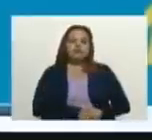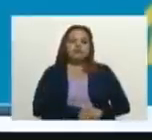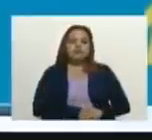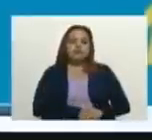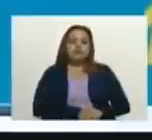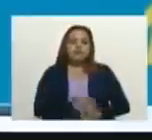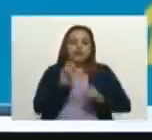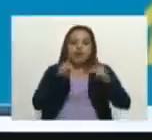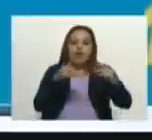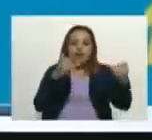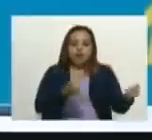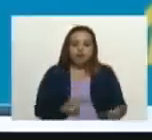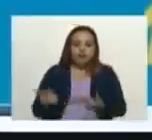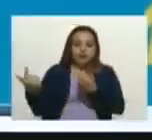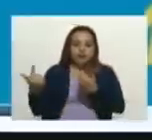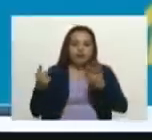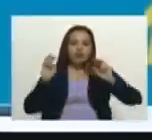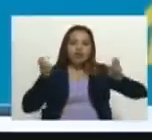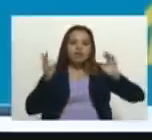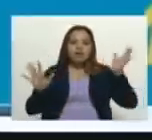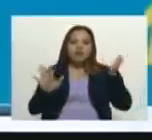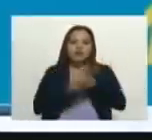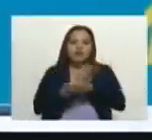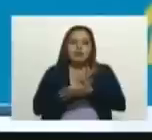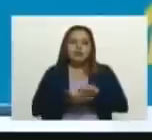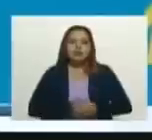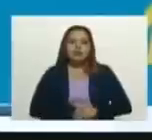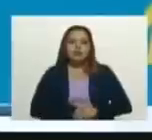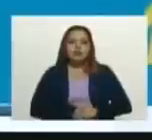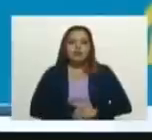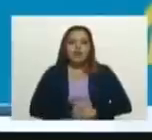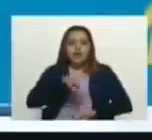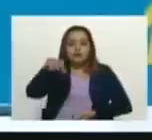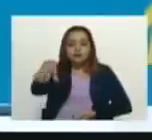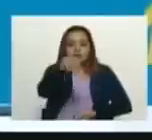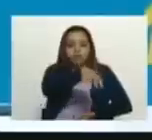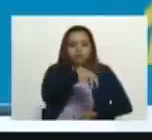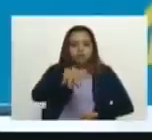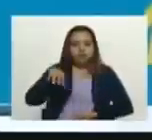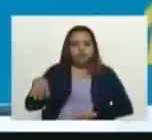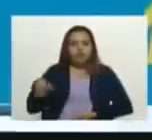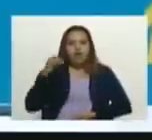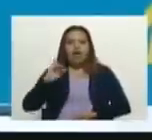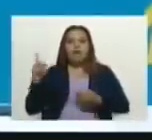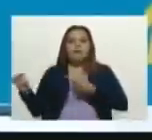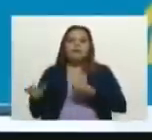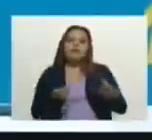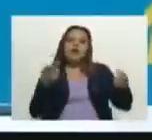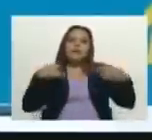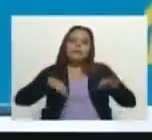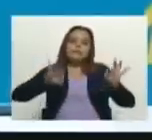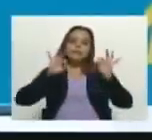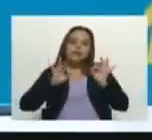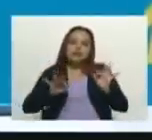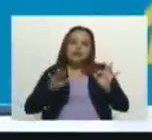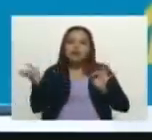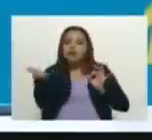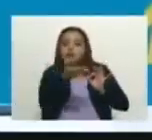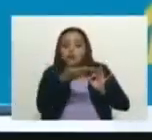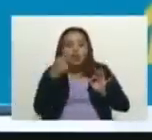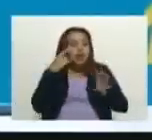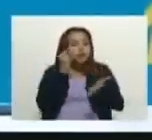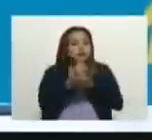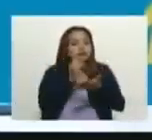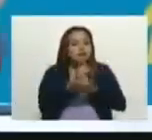Bueno, ahora nos vamos al segmento con las regiones. Tenemos invitados especiales que ustedes van a ver